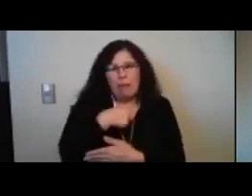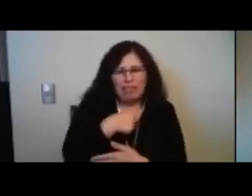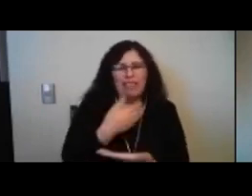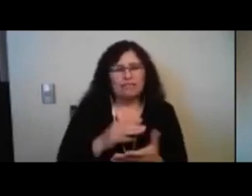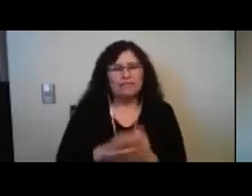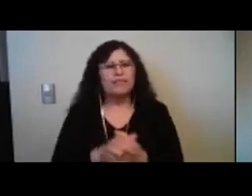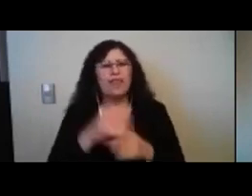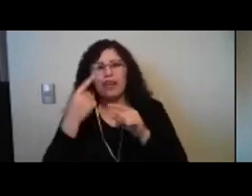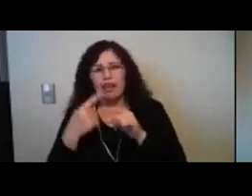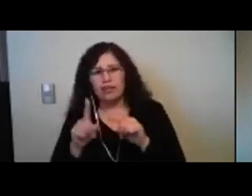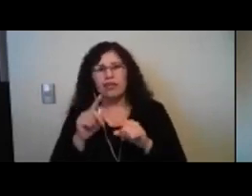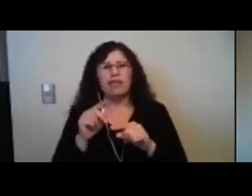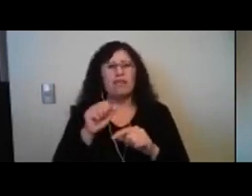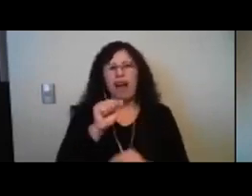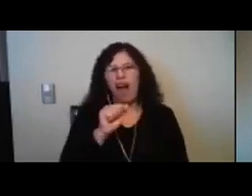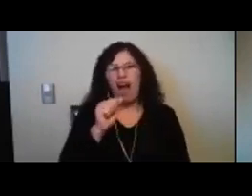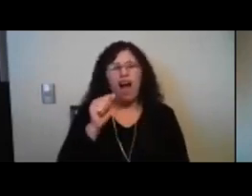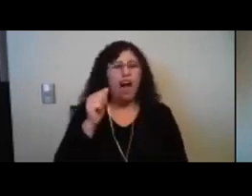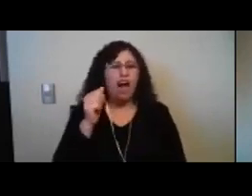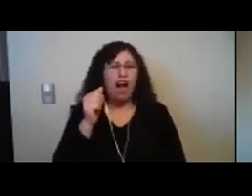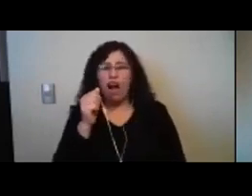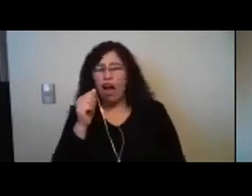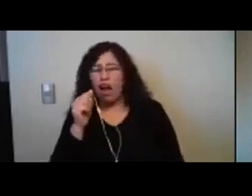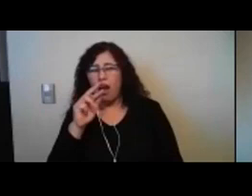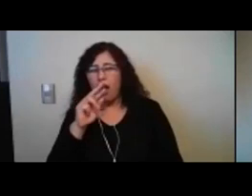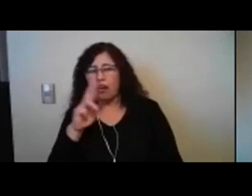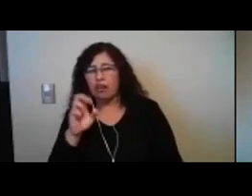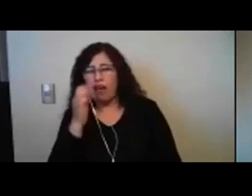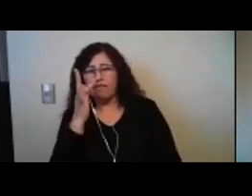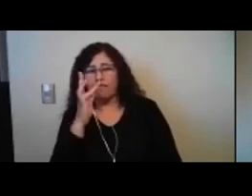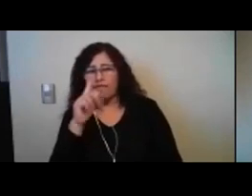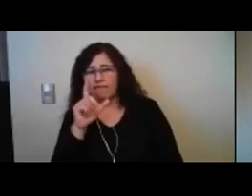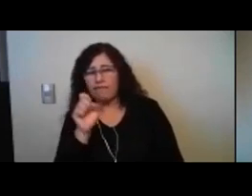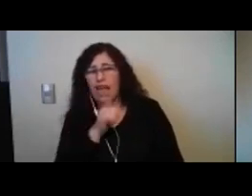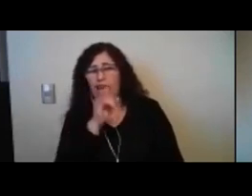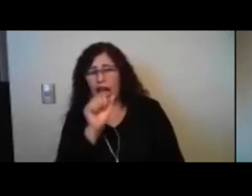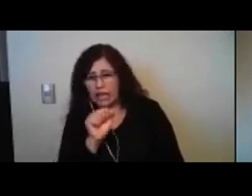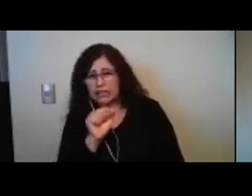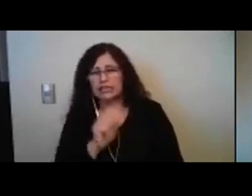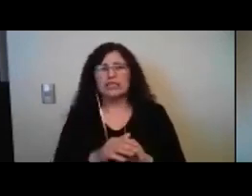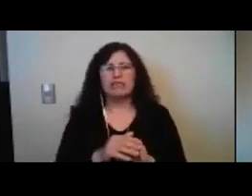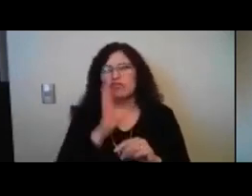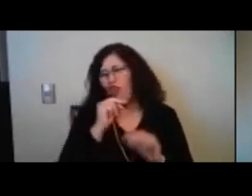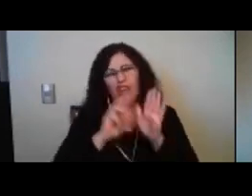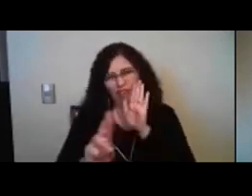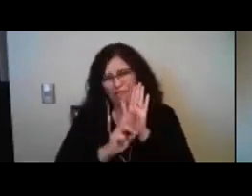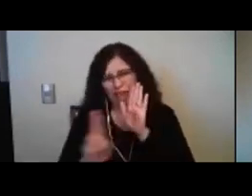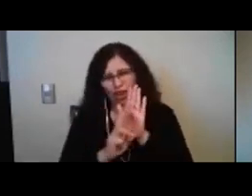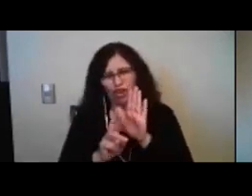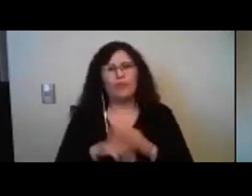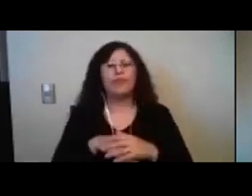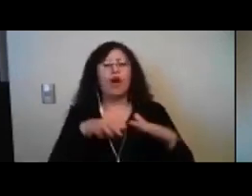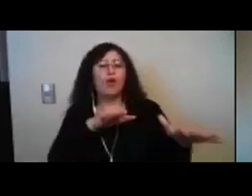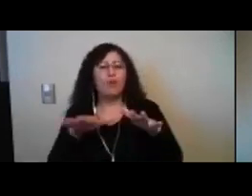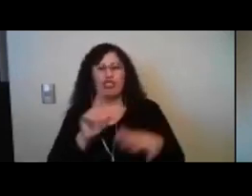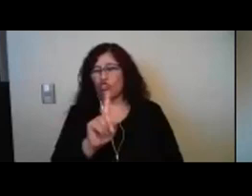Con una reflexia, con los signos de Babinski bien característicos, con movimientos involuntarios leves que se podrían manifestar,